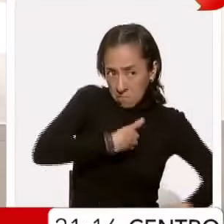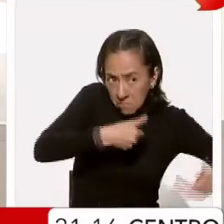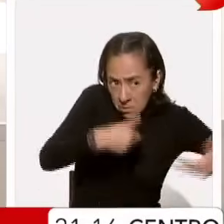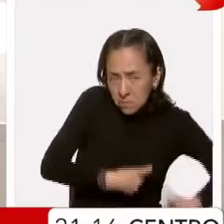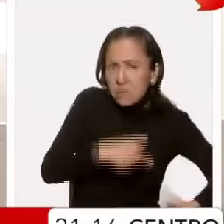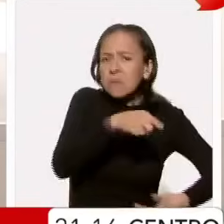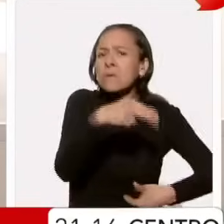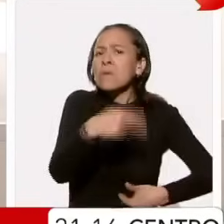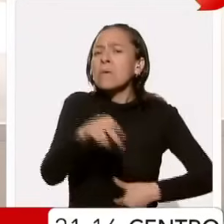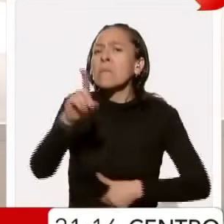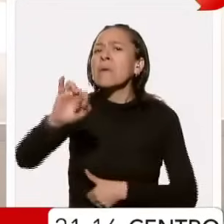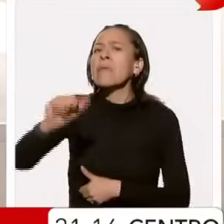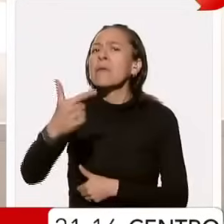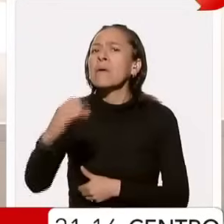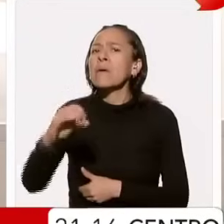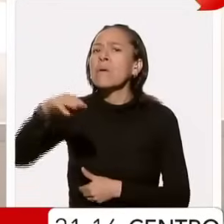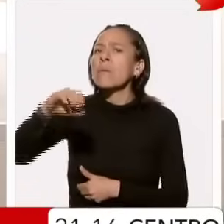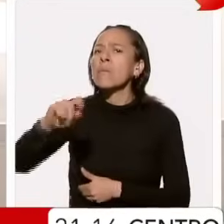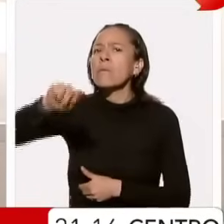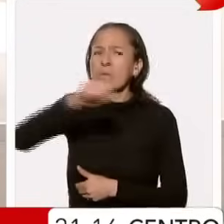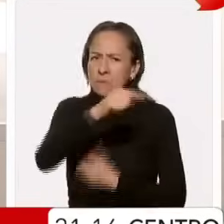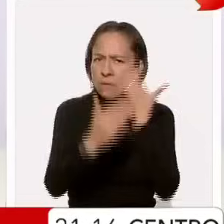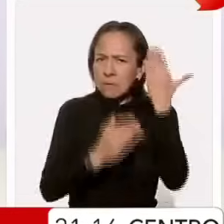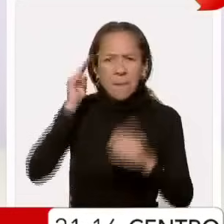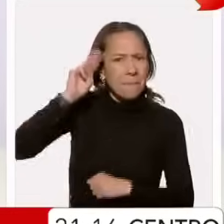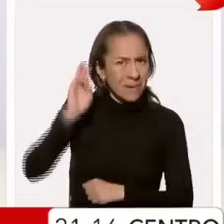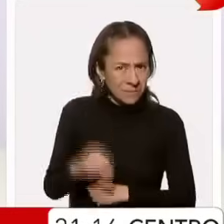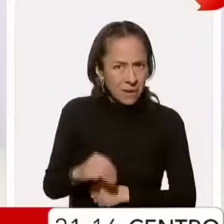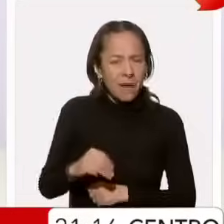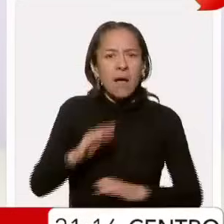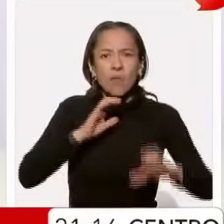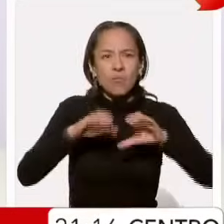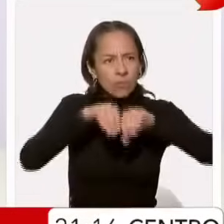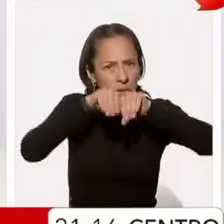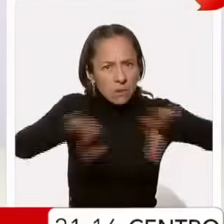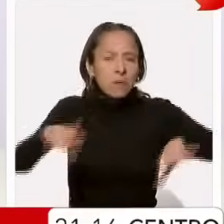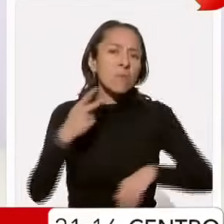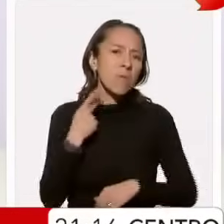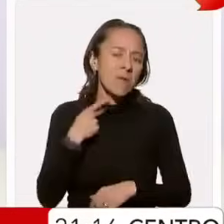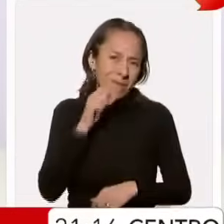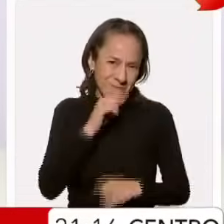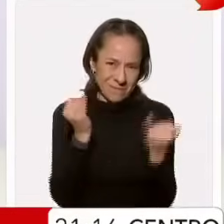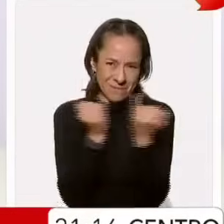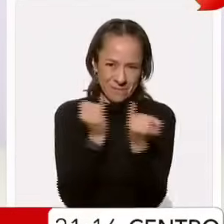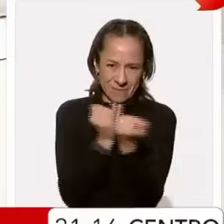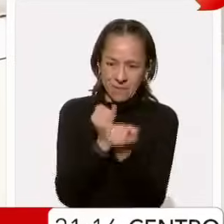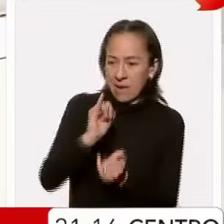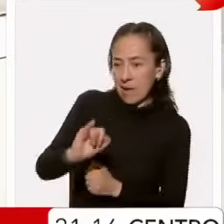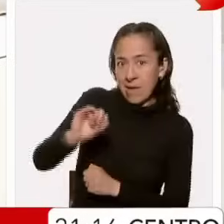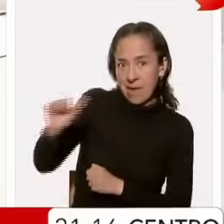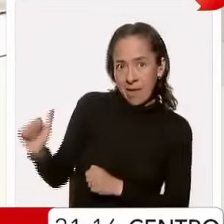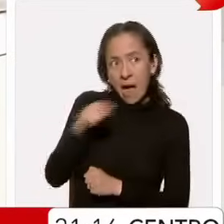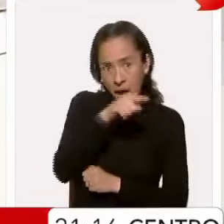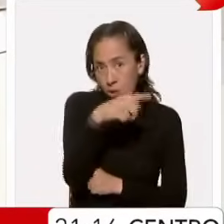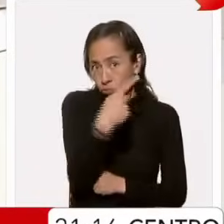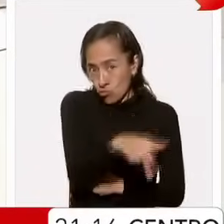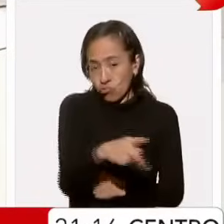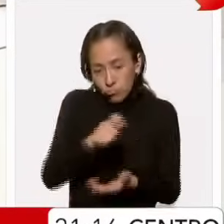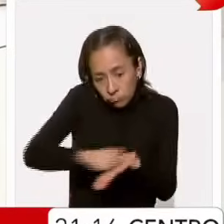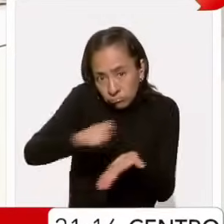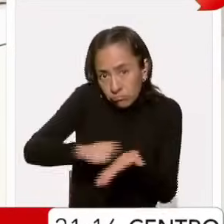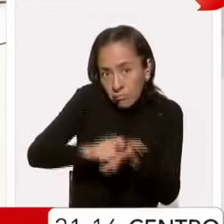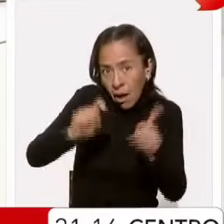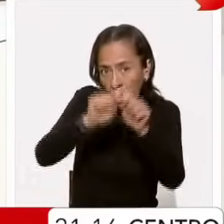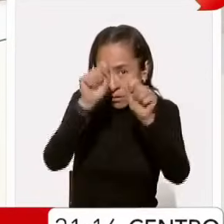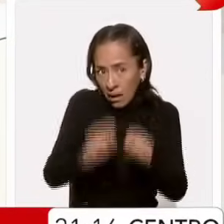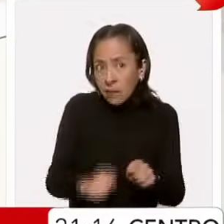él hizo una maestría sobre comunicación política e inteligencia artificial. Y su tesis es sobre ese tema. No hay nada